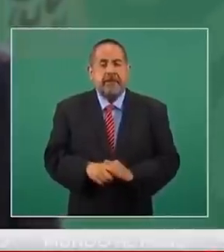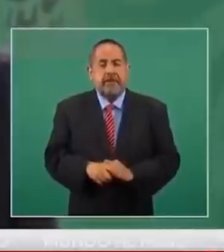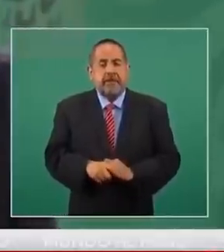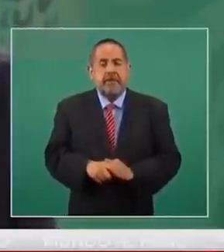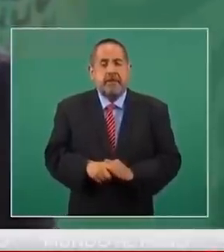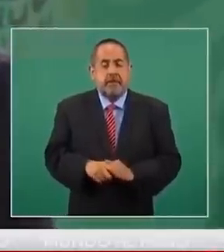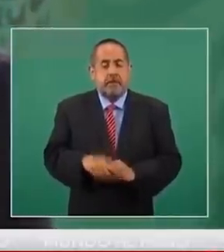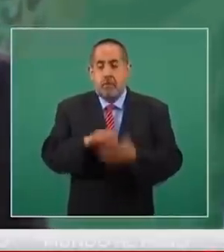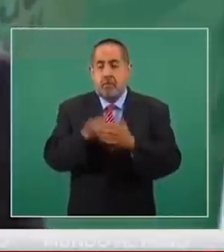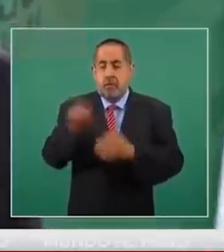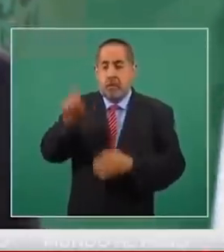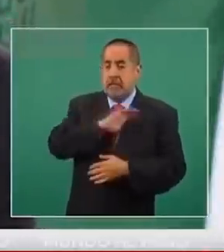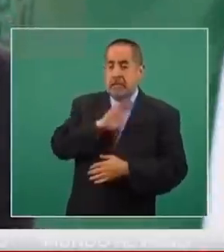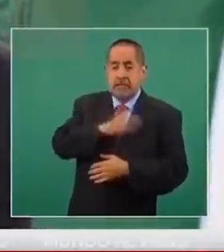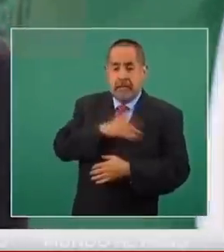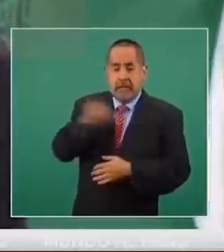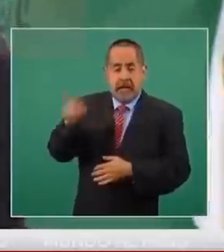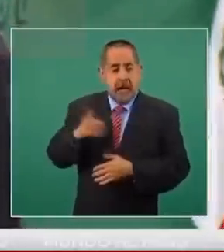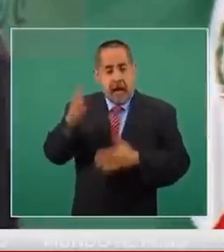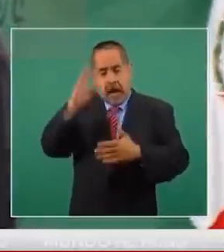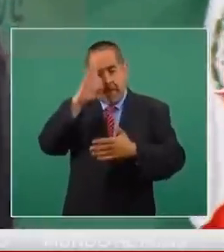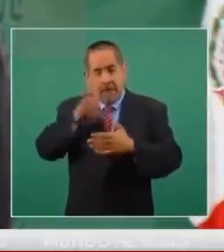en España, Barcelona,